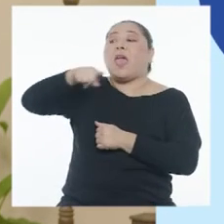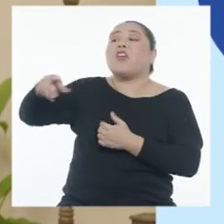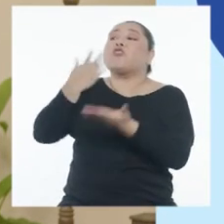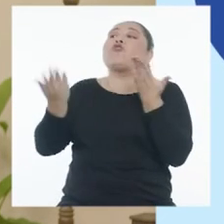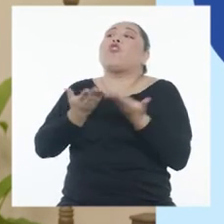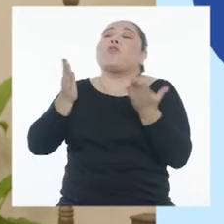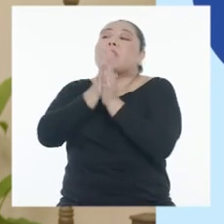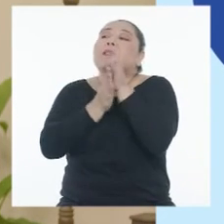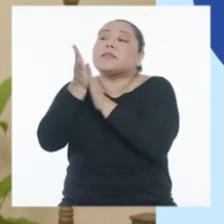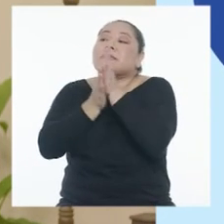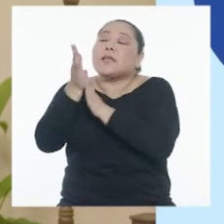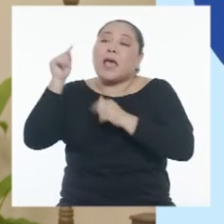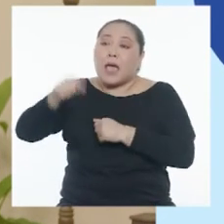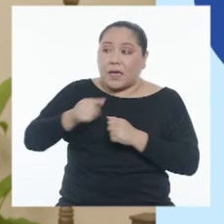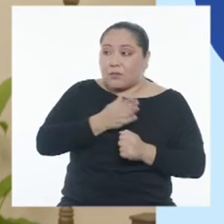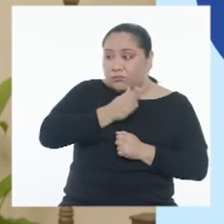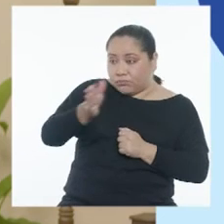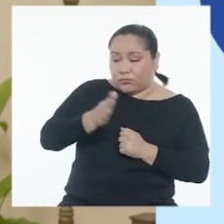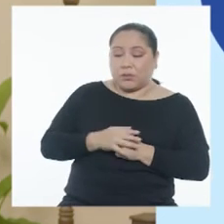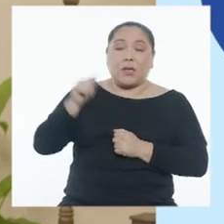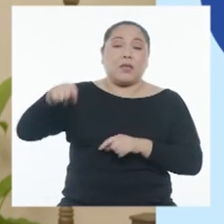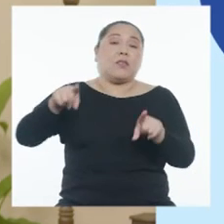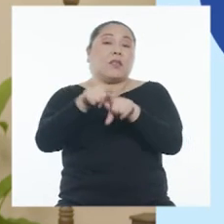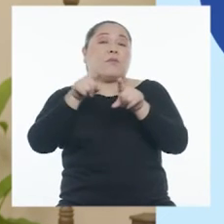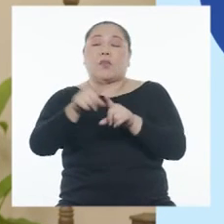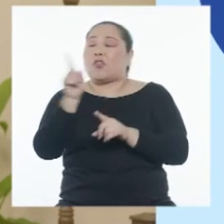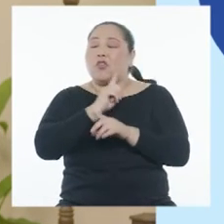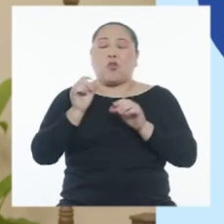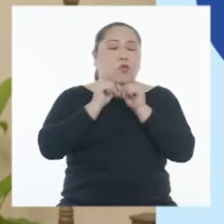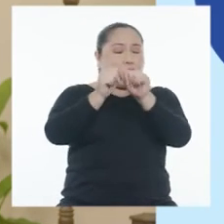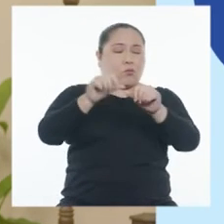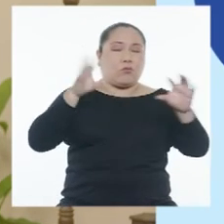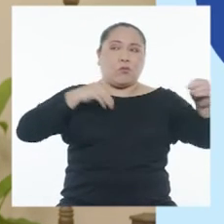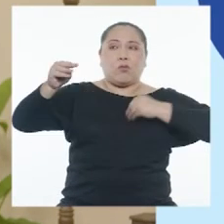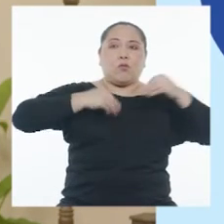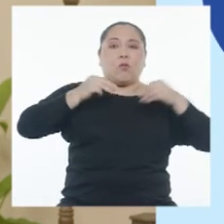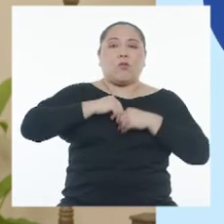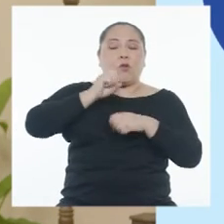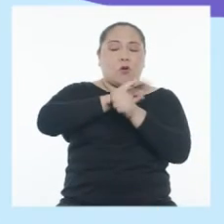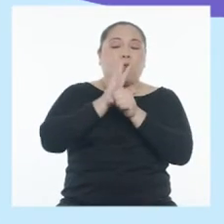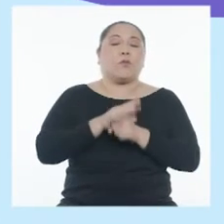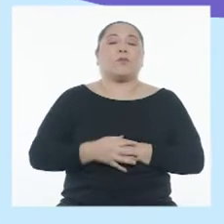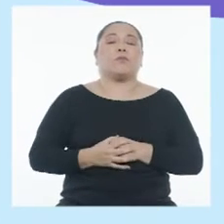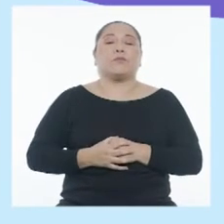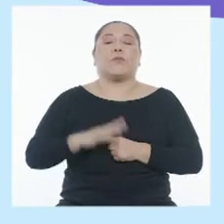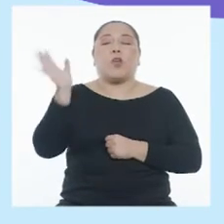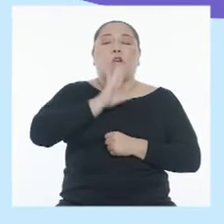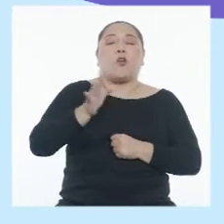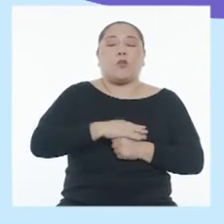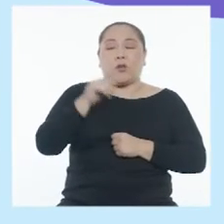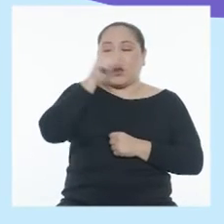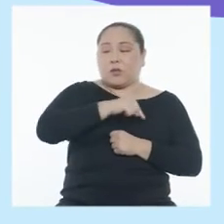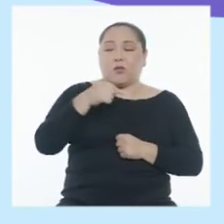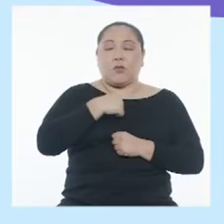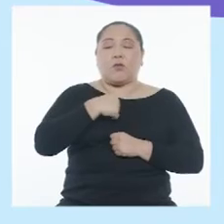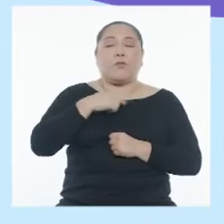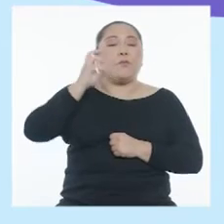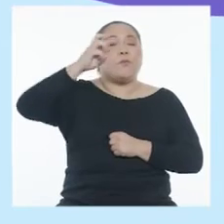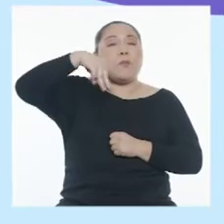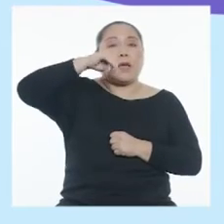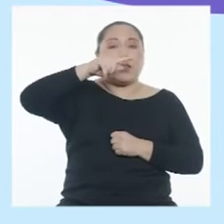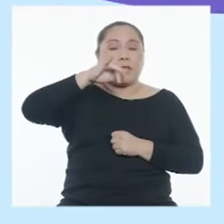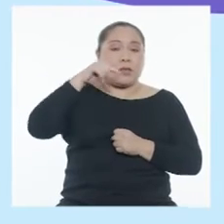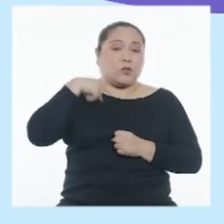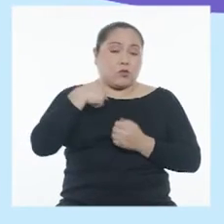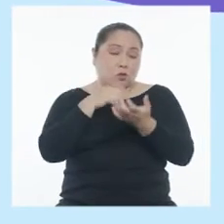lo deseen, y de esta manera también evitan exponerse a la COVID-19. Hola, soy Matías y vengo